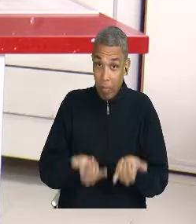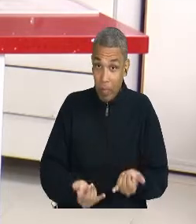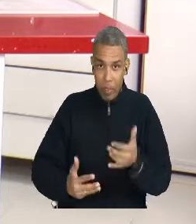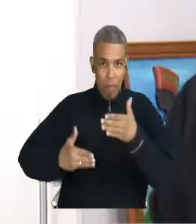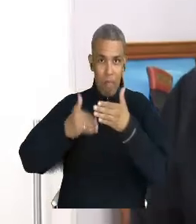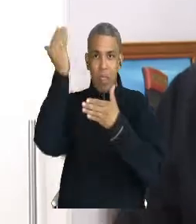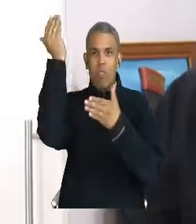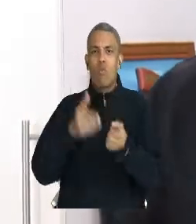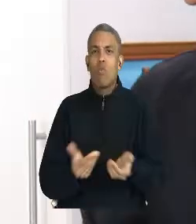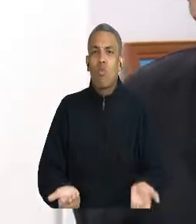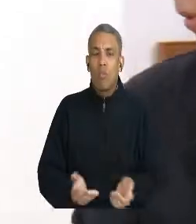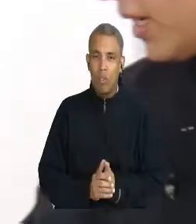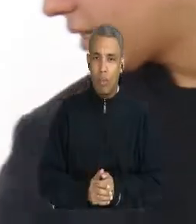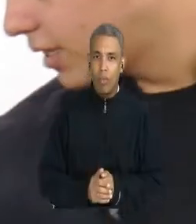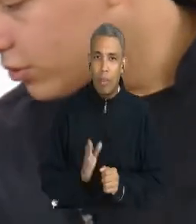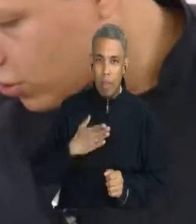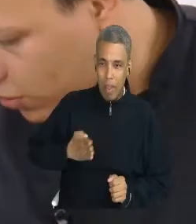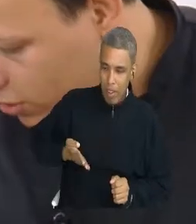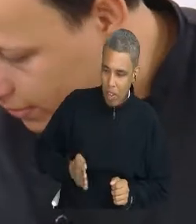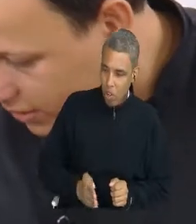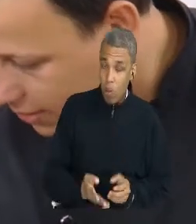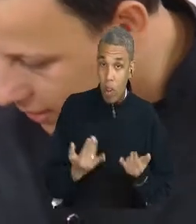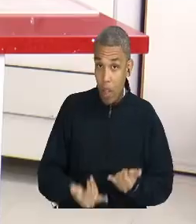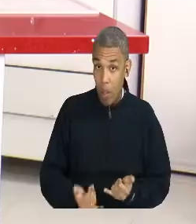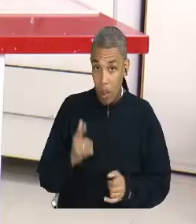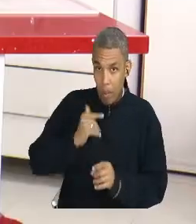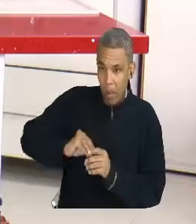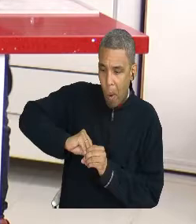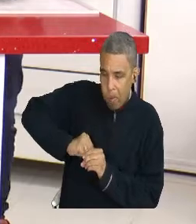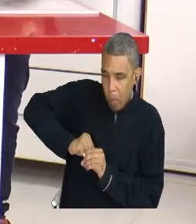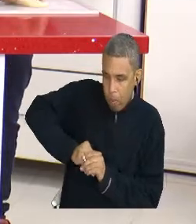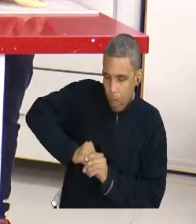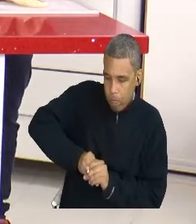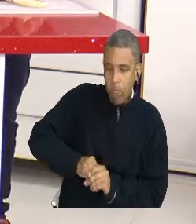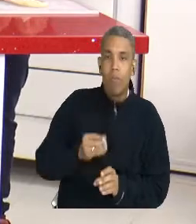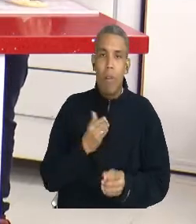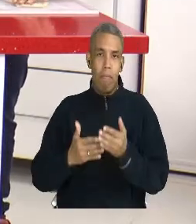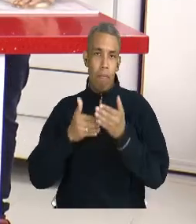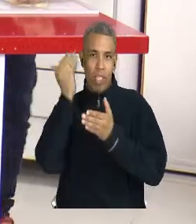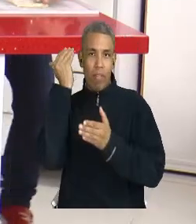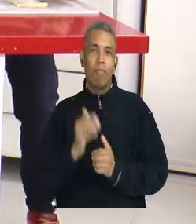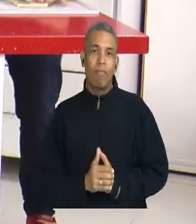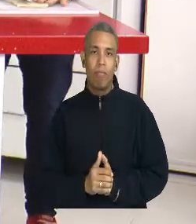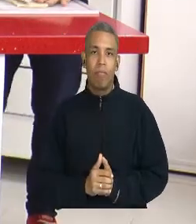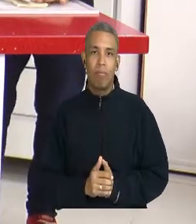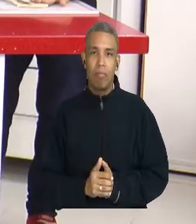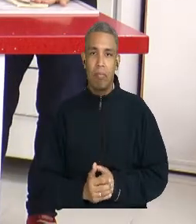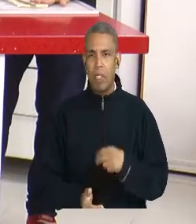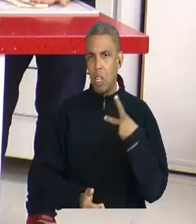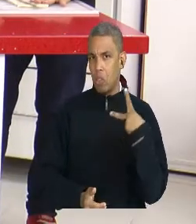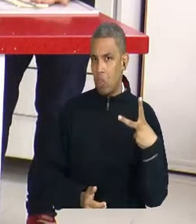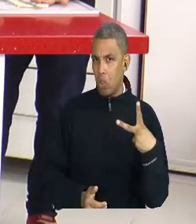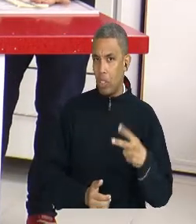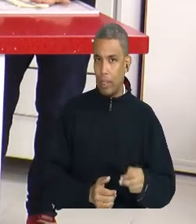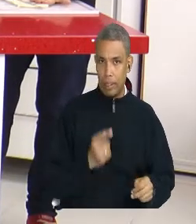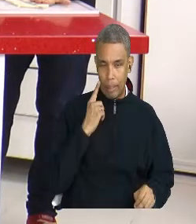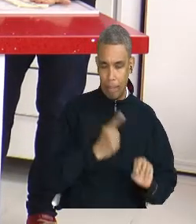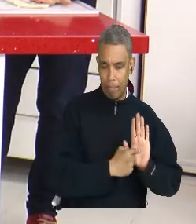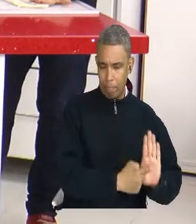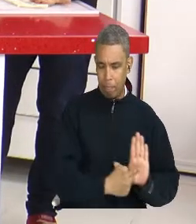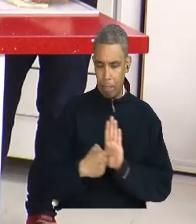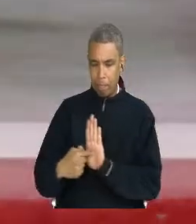Rochito, vamos a comenzar con nuestro róbalo, vamos a empezar a rellenar nuestro róbalo, permítame. Listo, vamos a hacer dos presentaciones diferentes. Voy a abrir uno